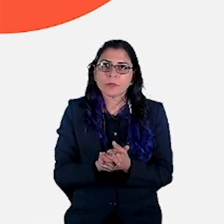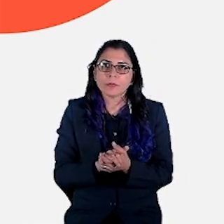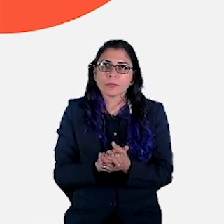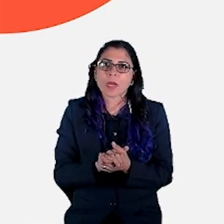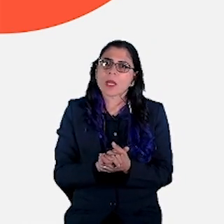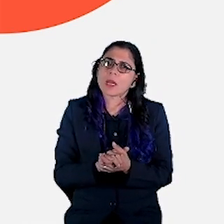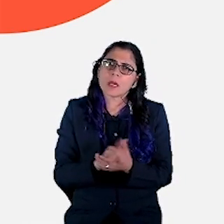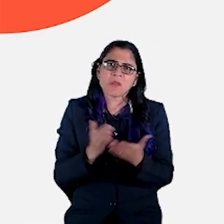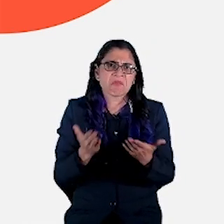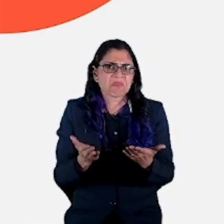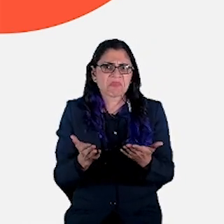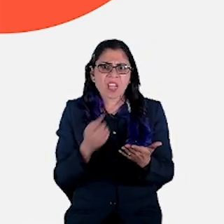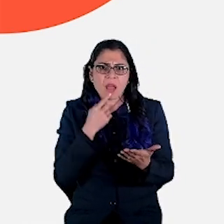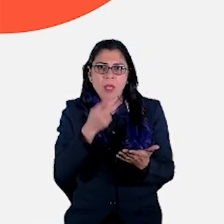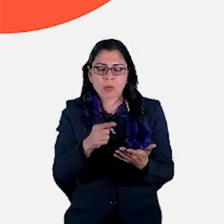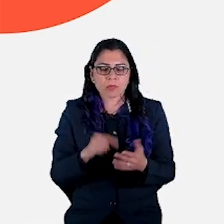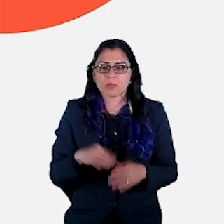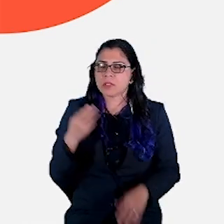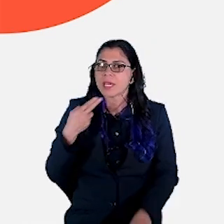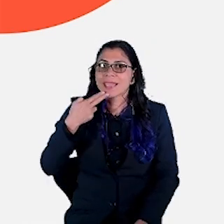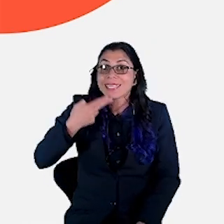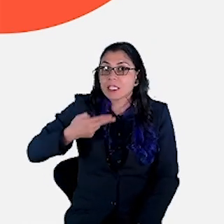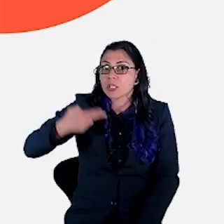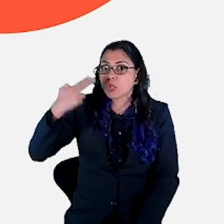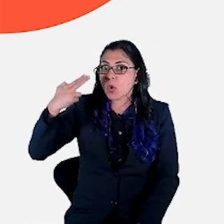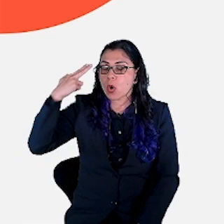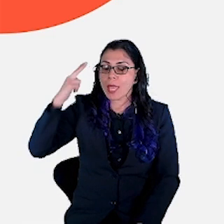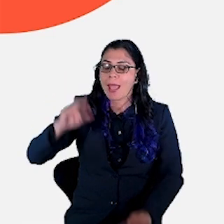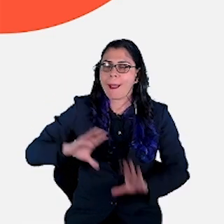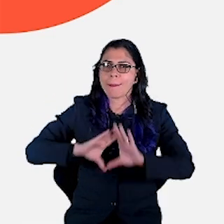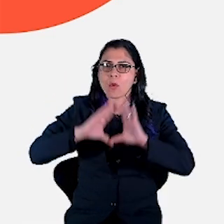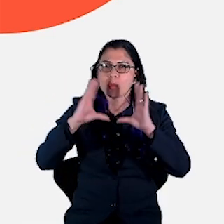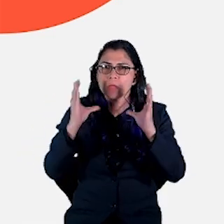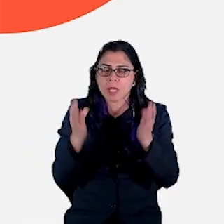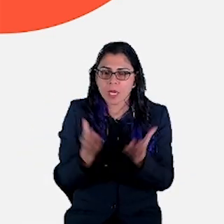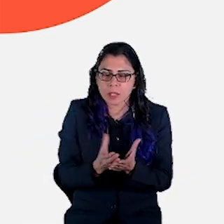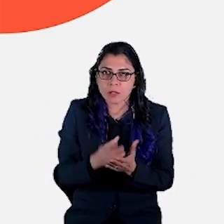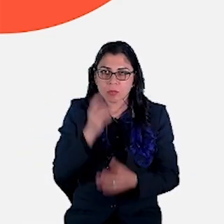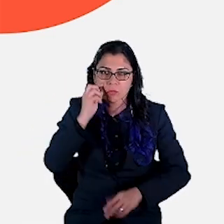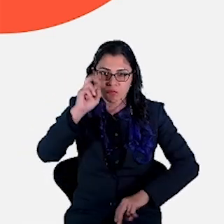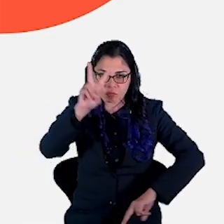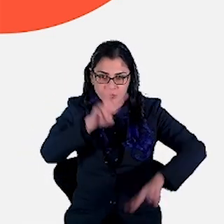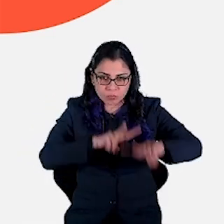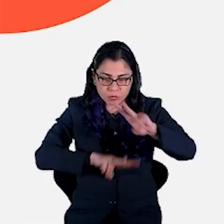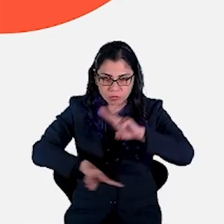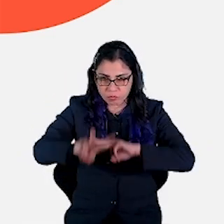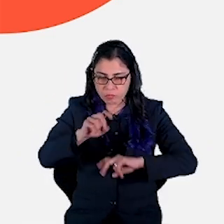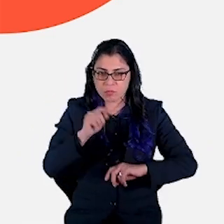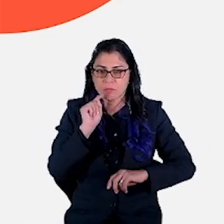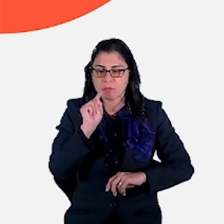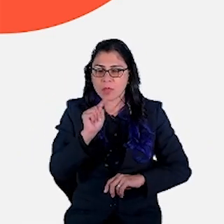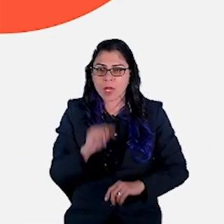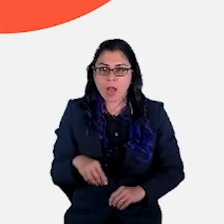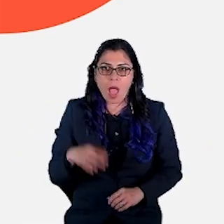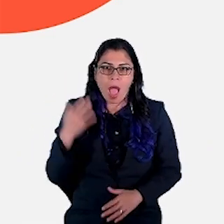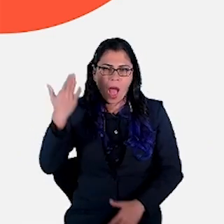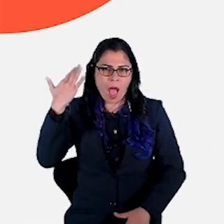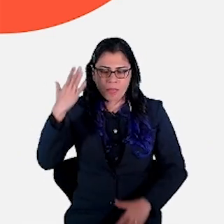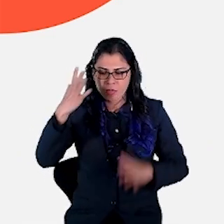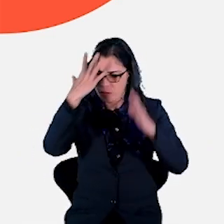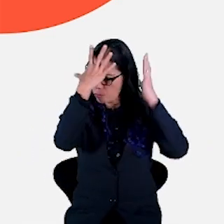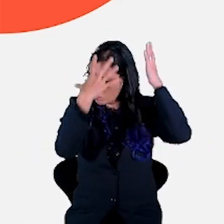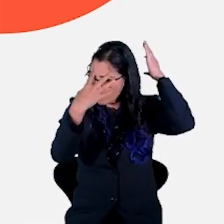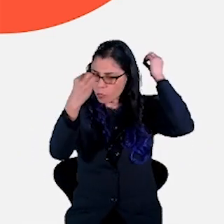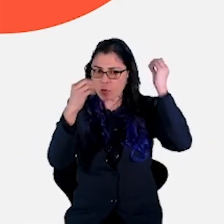declarado por unes como como patrimonio mundial podrás ver toda la historia de lo que es la conquista del Perú el